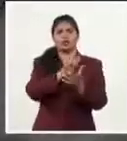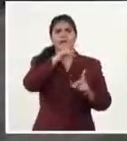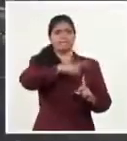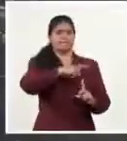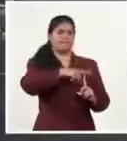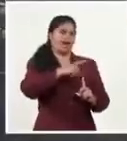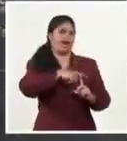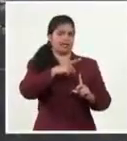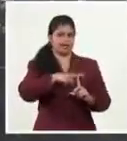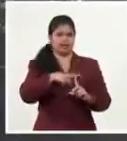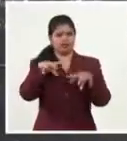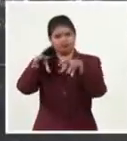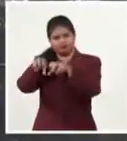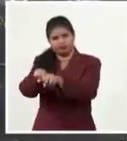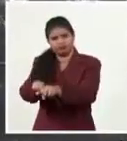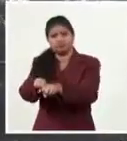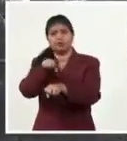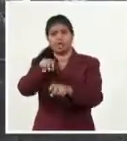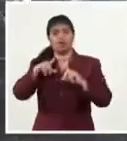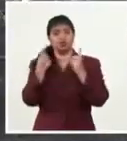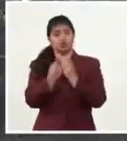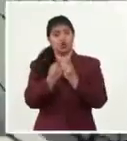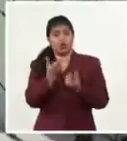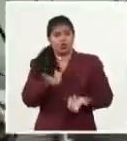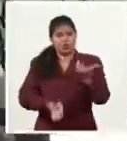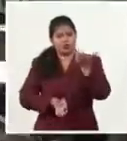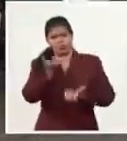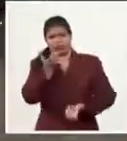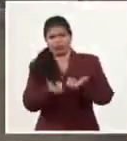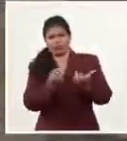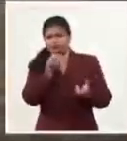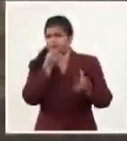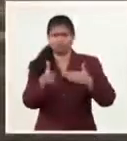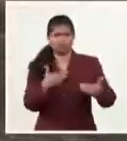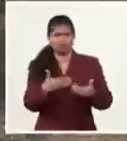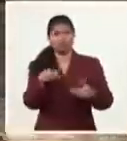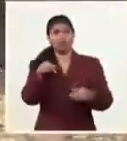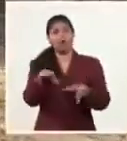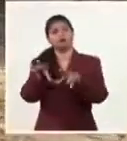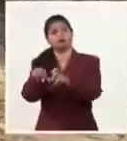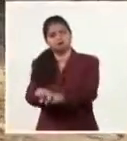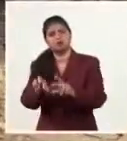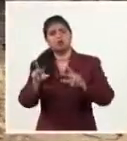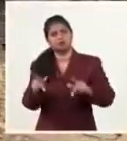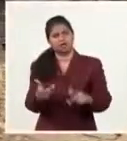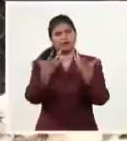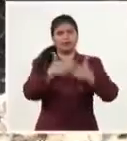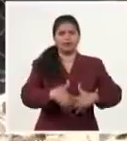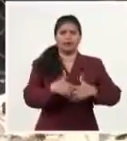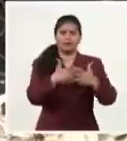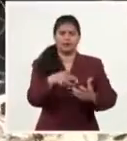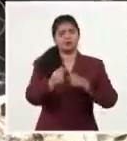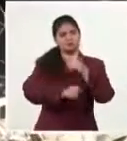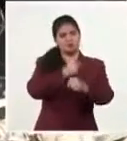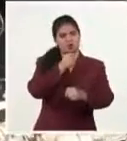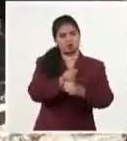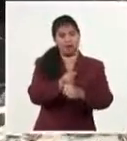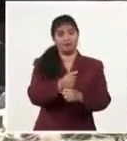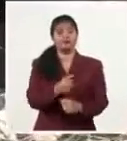son obreros del Grupo Empresarial de Reciclaje, actividad en Cuba creada por el Che, y con ese espíritu